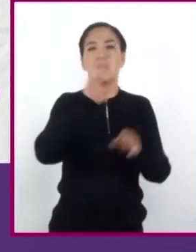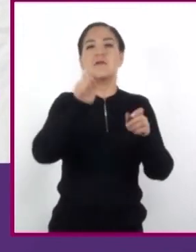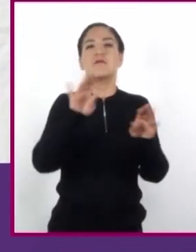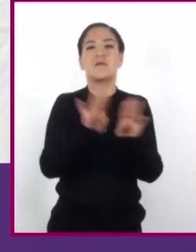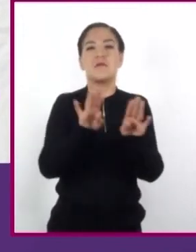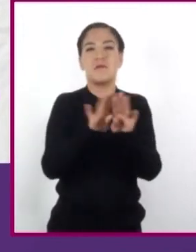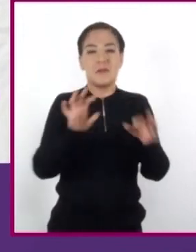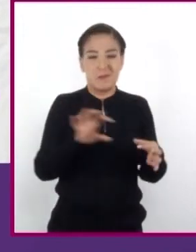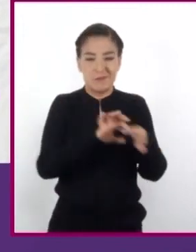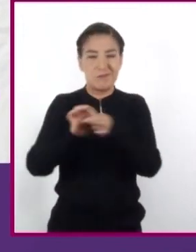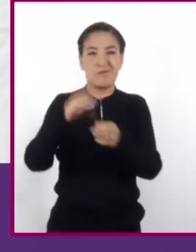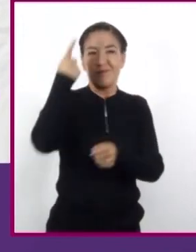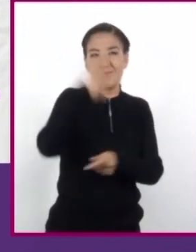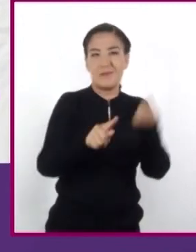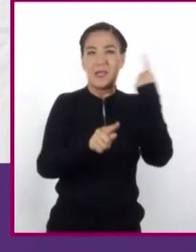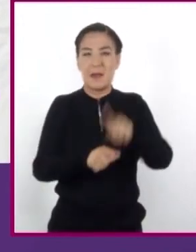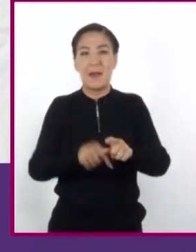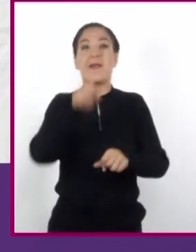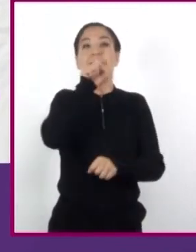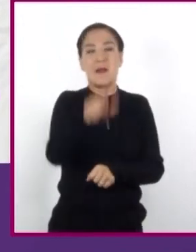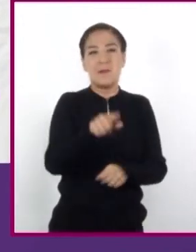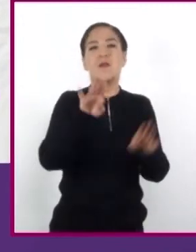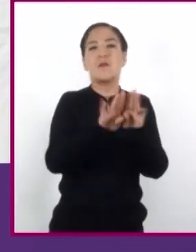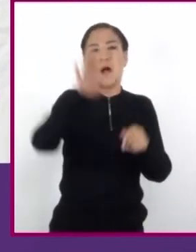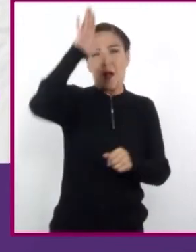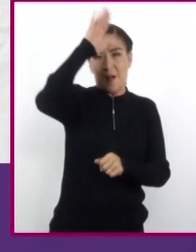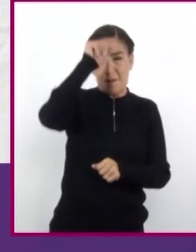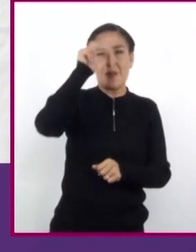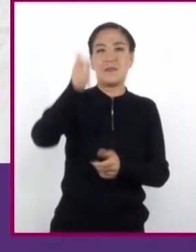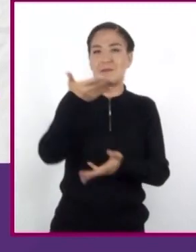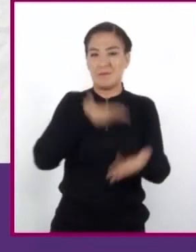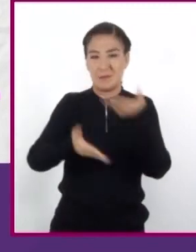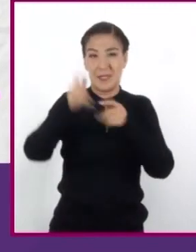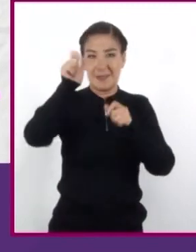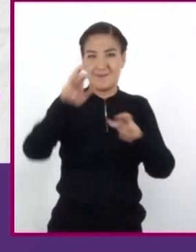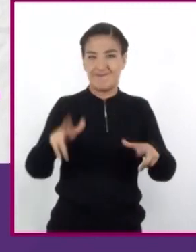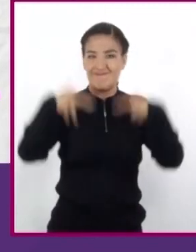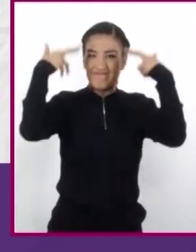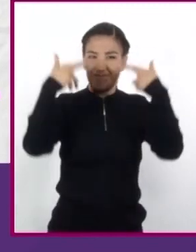por estas órdenes y que además acordaba directamente con la corona.